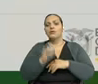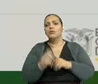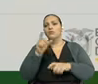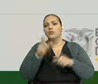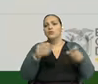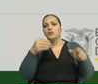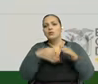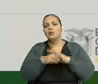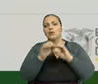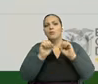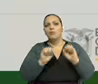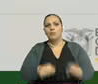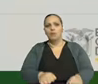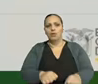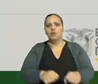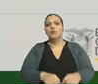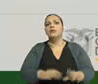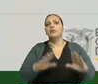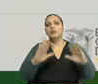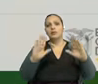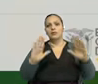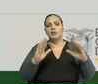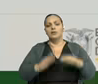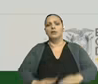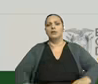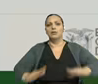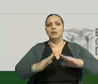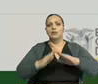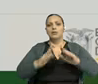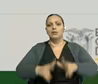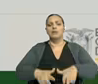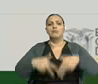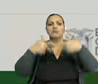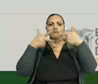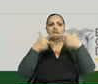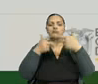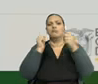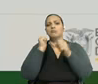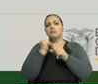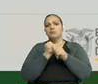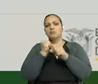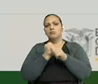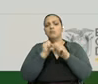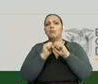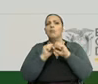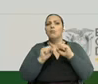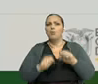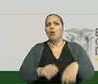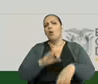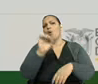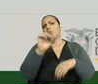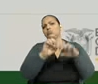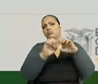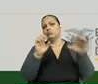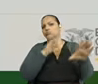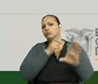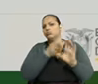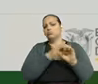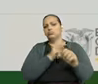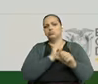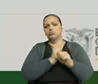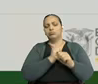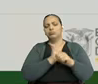empleo. Estos, con todas estas restricciones, con todas estas indicaciones, y si nos ponemos bonitos, llegaremos a